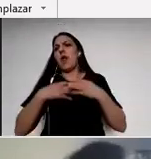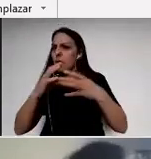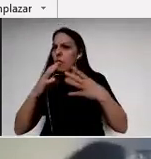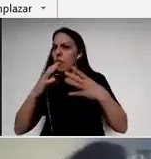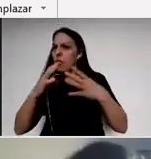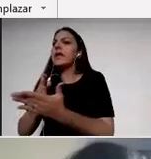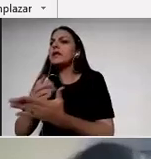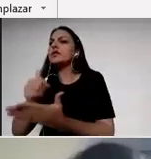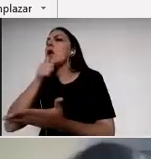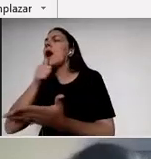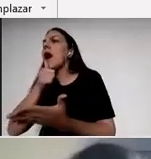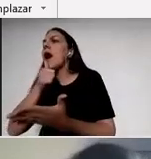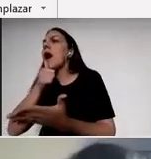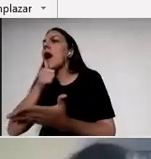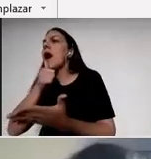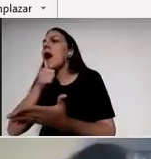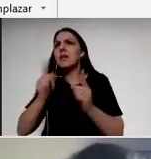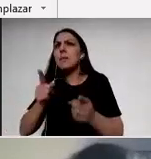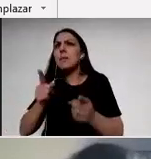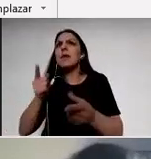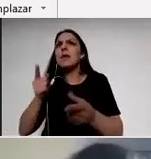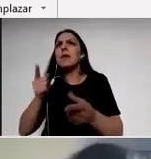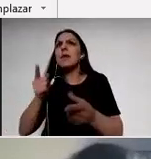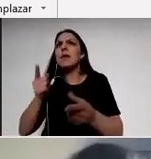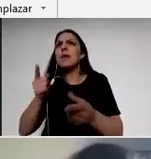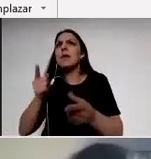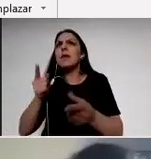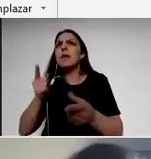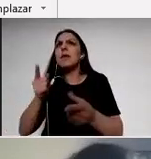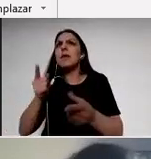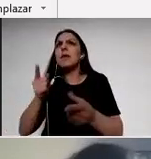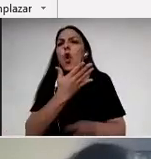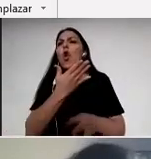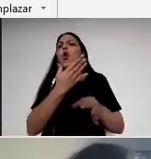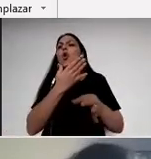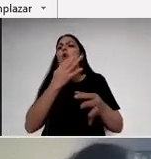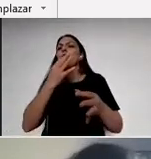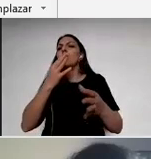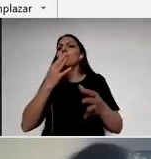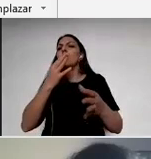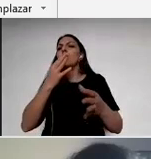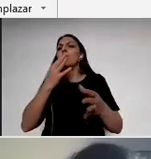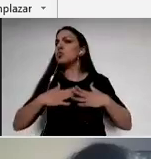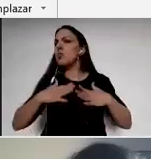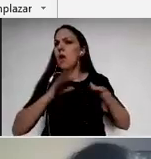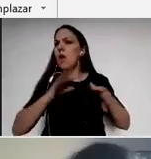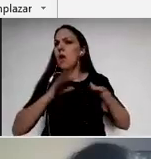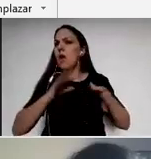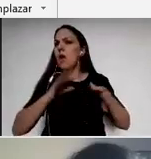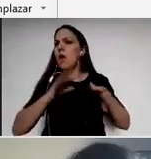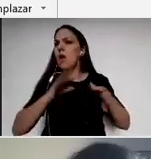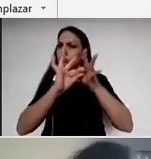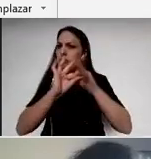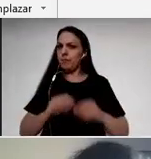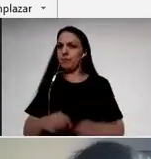tener derecho a la educación. Todos los derechos humanos se entrecruzan. Luego tenemos el